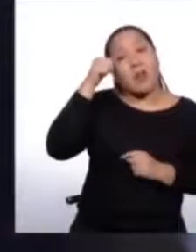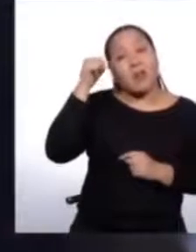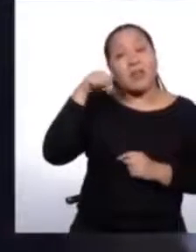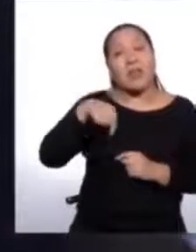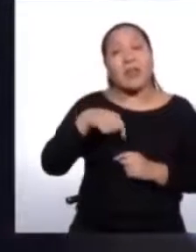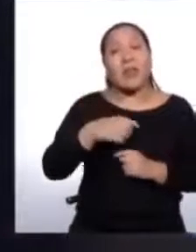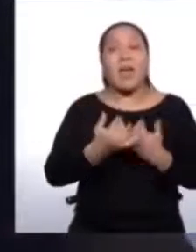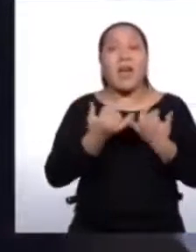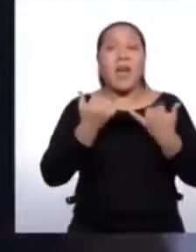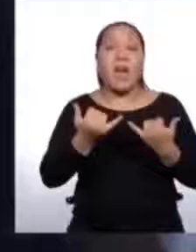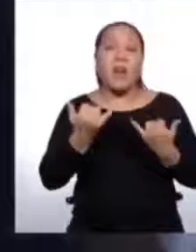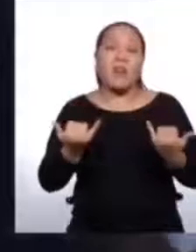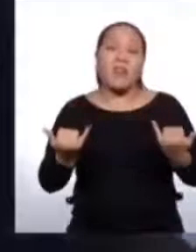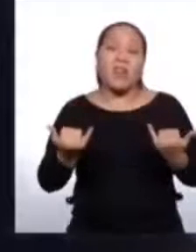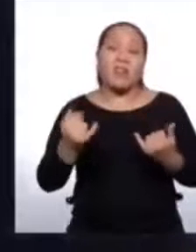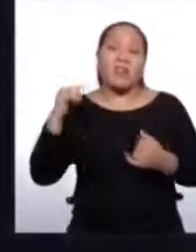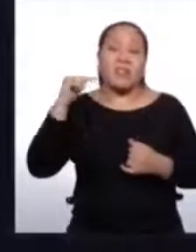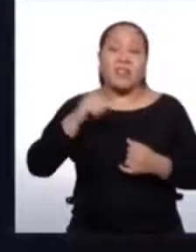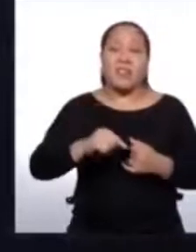es a menudo anacrónica.